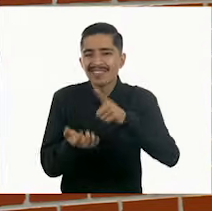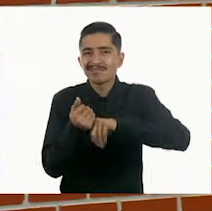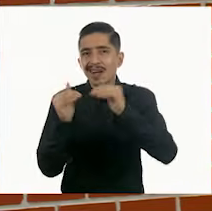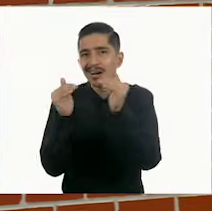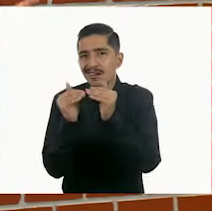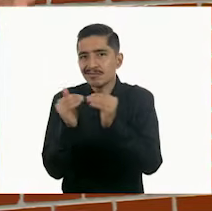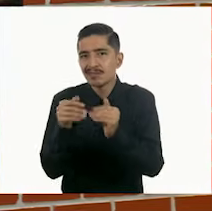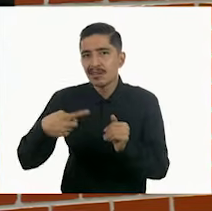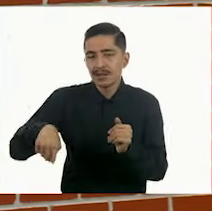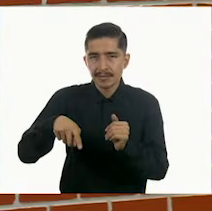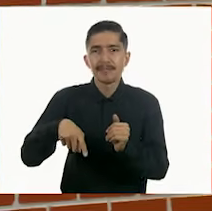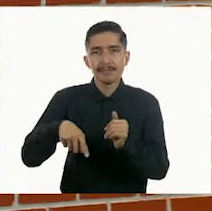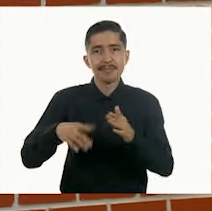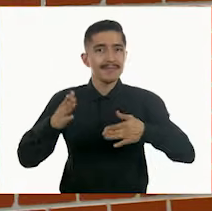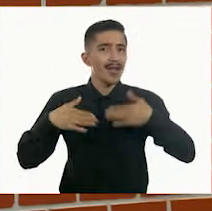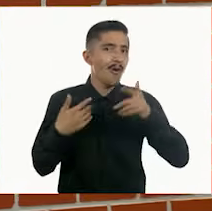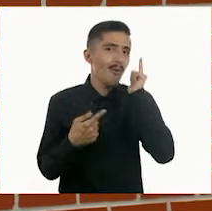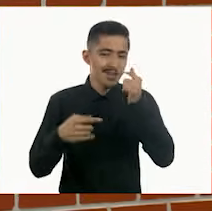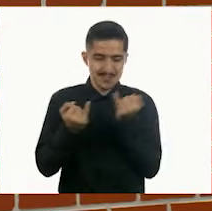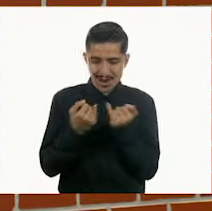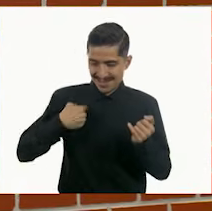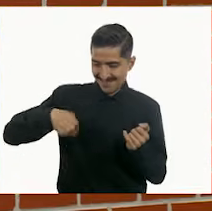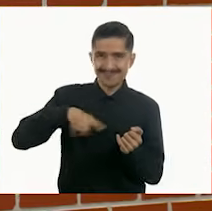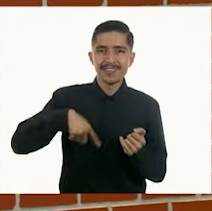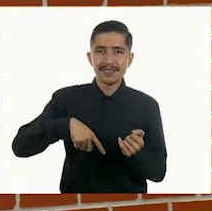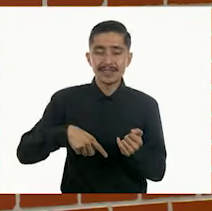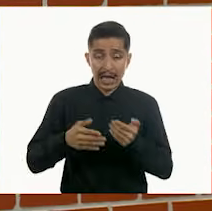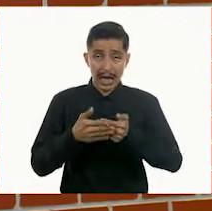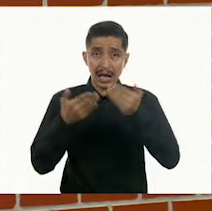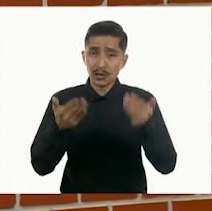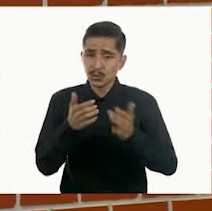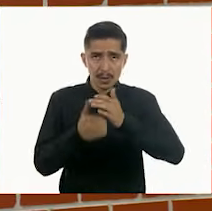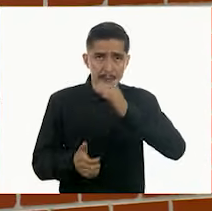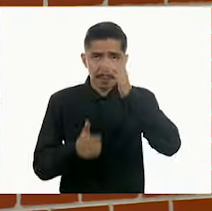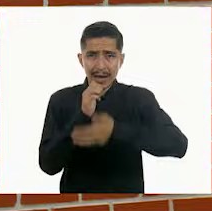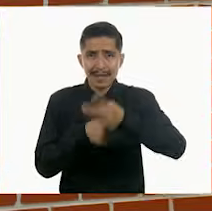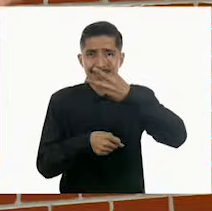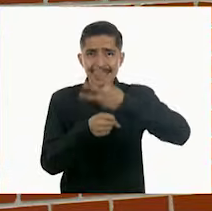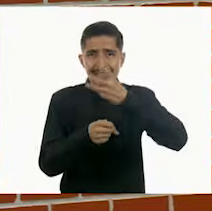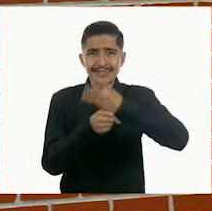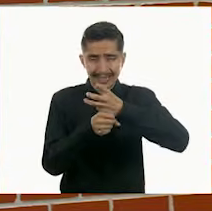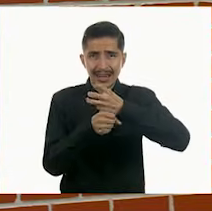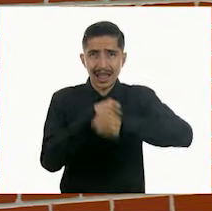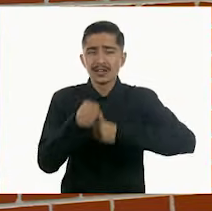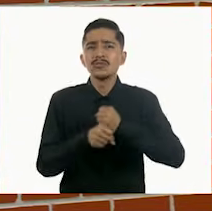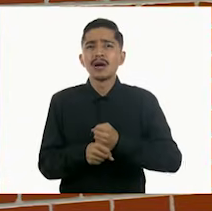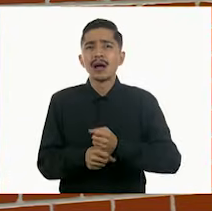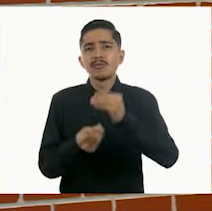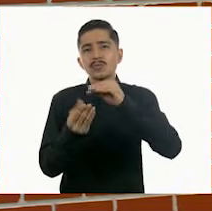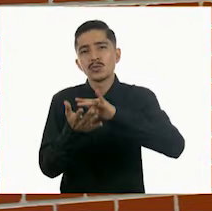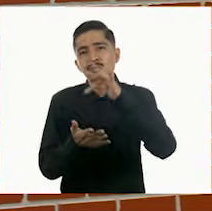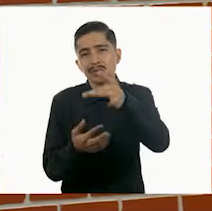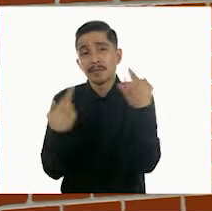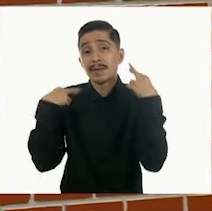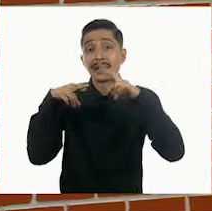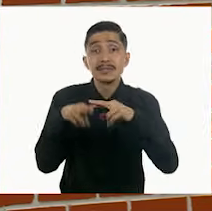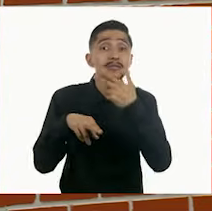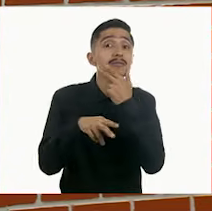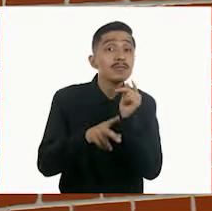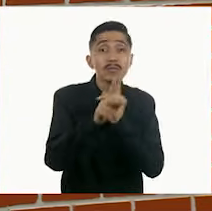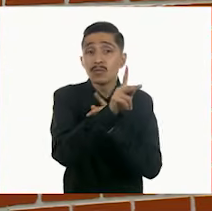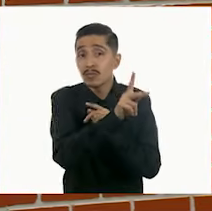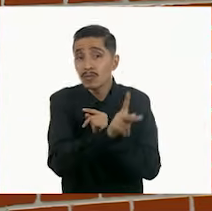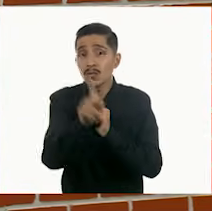Esperamos que lo hayan disfrutado tanto como nosotros. Y hasta aquí terminamos con el tercer grado. Le damos las gracias a las maestras y los